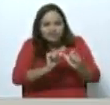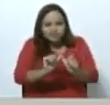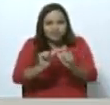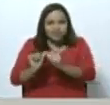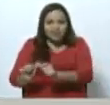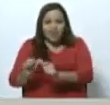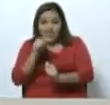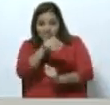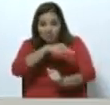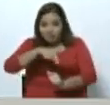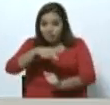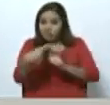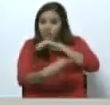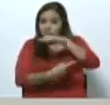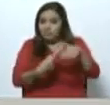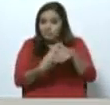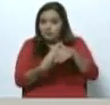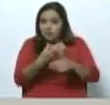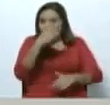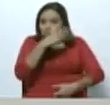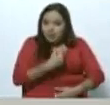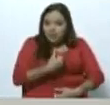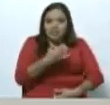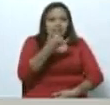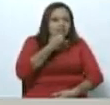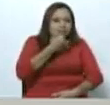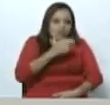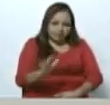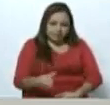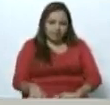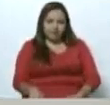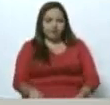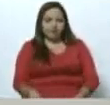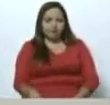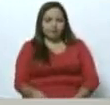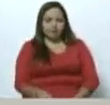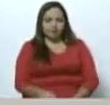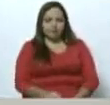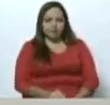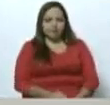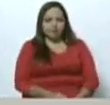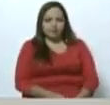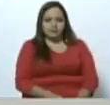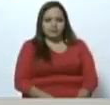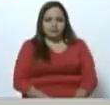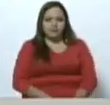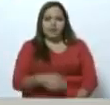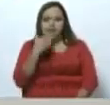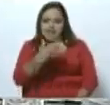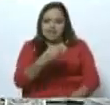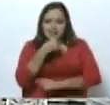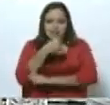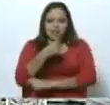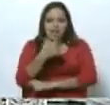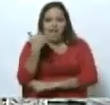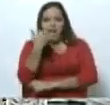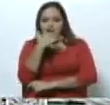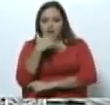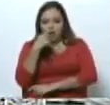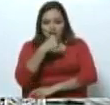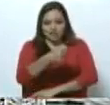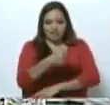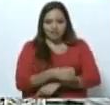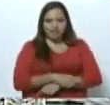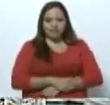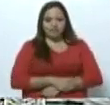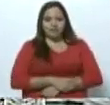estos detalles para no caer y no cometer errores. Gracias, compañero Rojas. La segunda